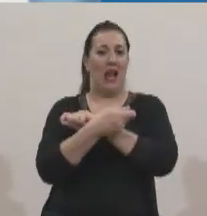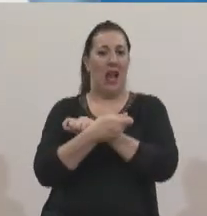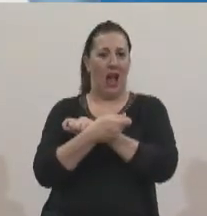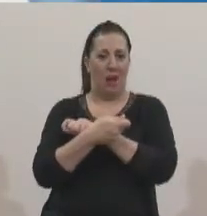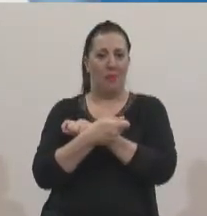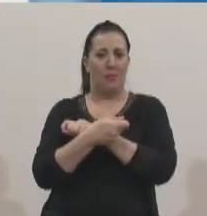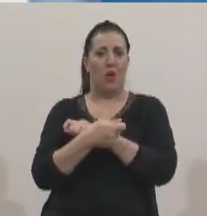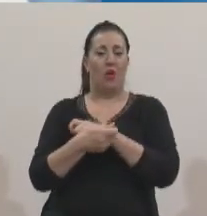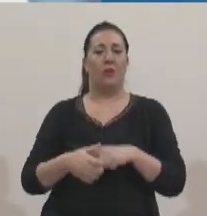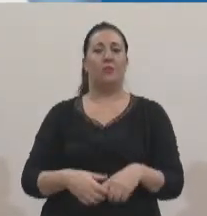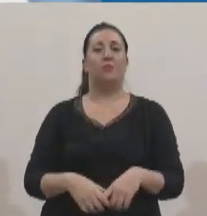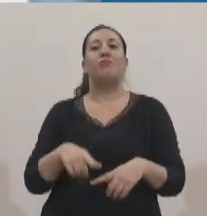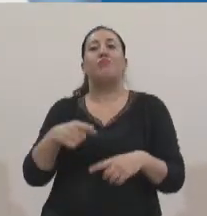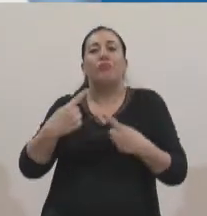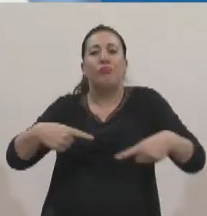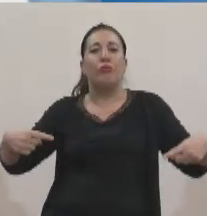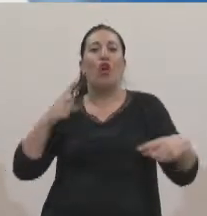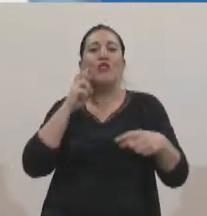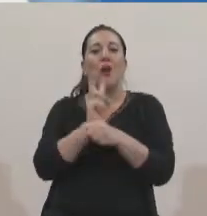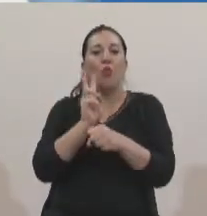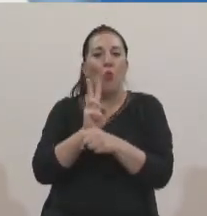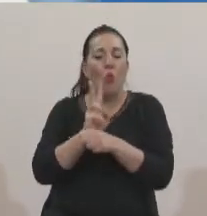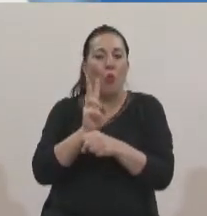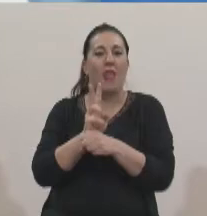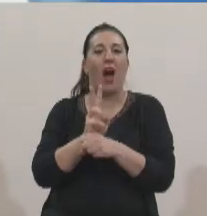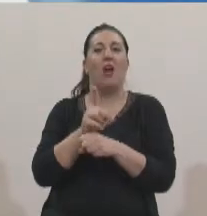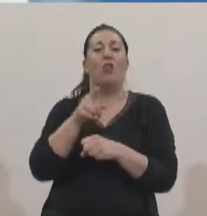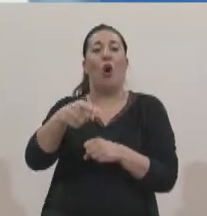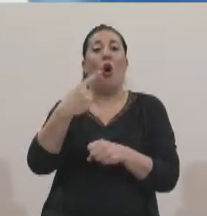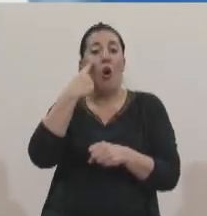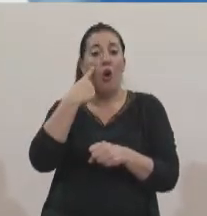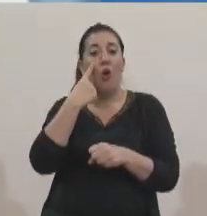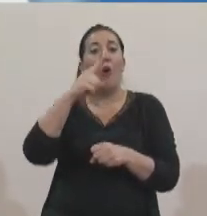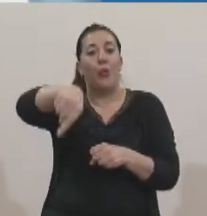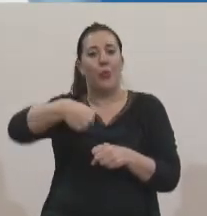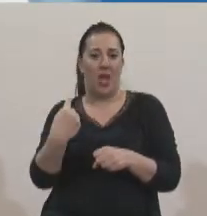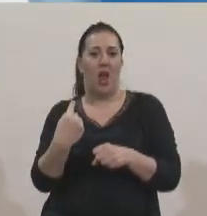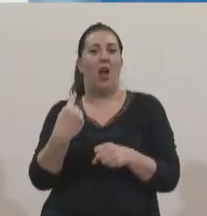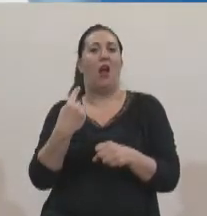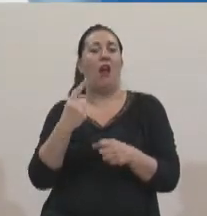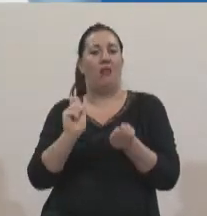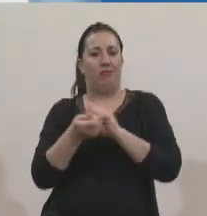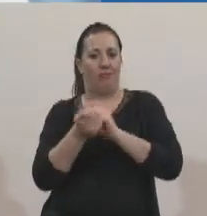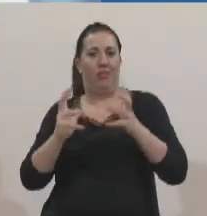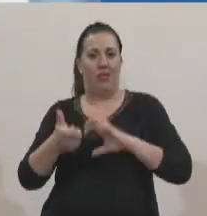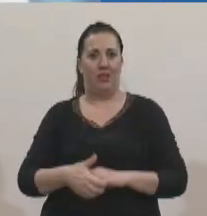lo manifiestan con las tareas de cuidado, no se conviertan en un mero enunciado de buenas intenciones.